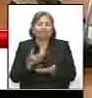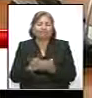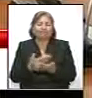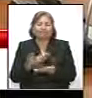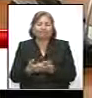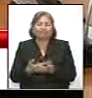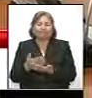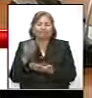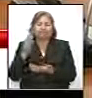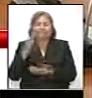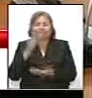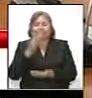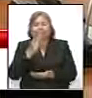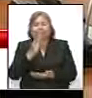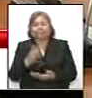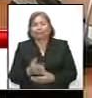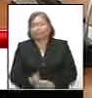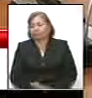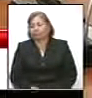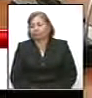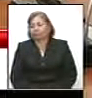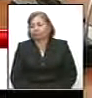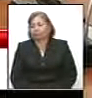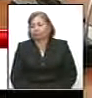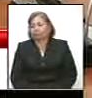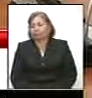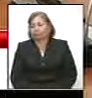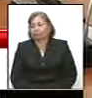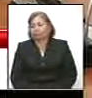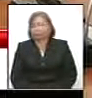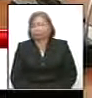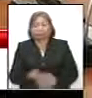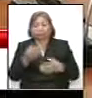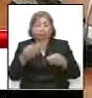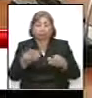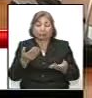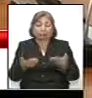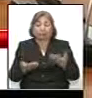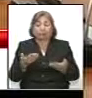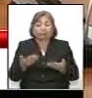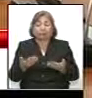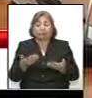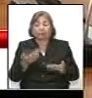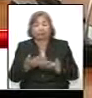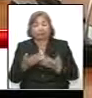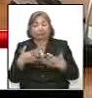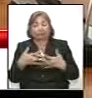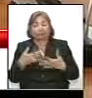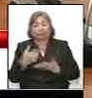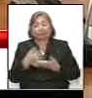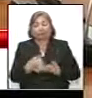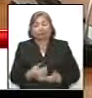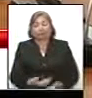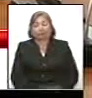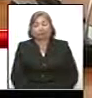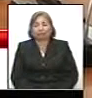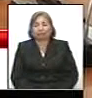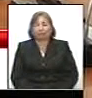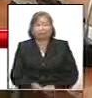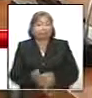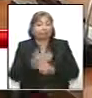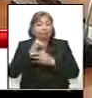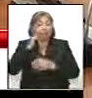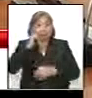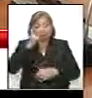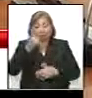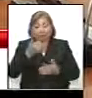los hogares. Eso es nuestra decisión y tenemos estatutos que nos permite llegar a eso. Entonces el día de mañana